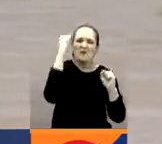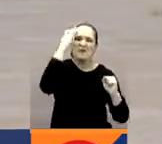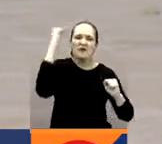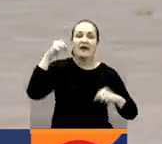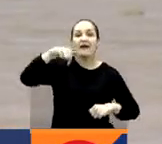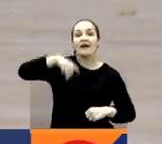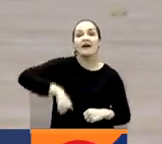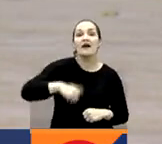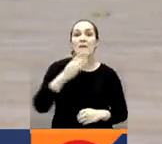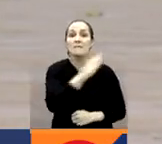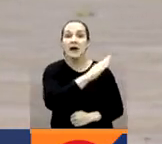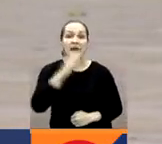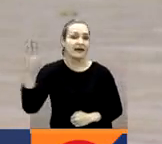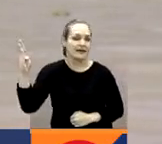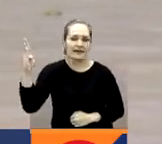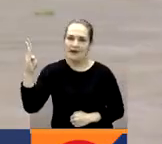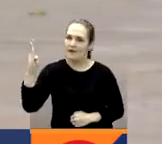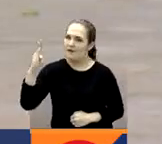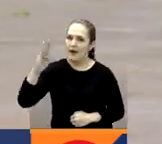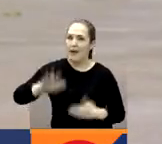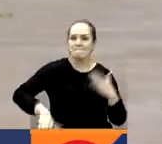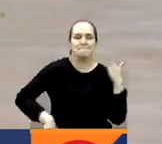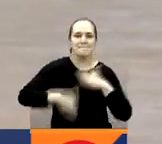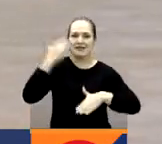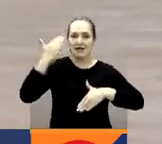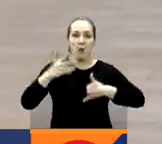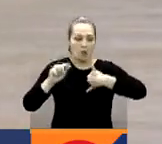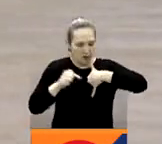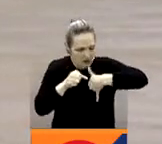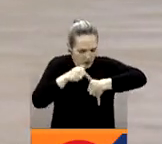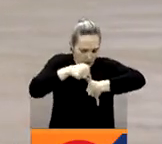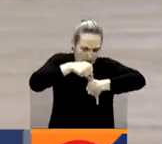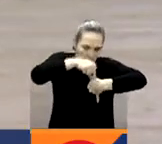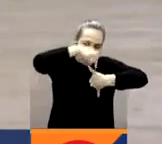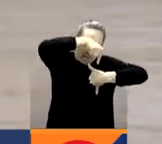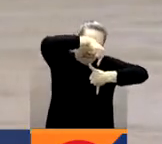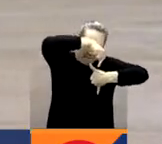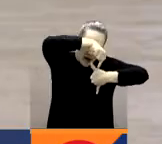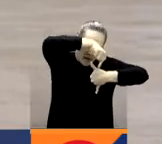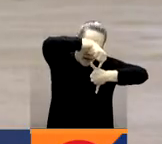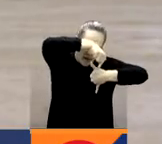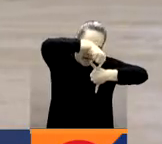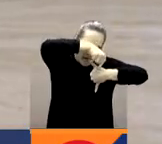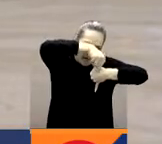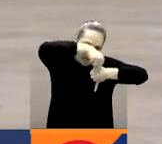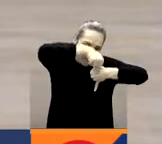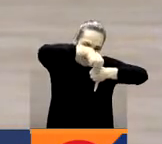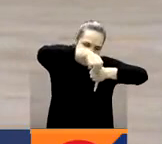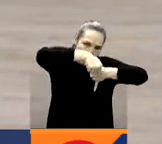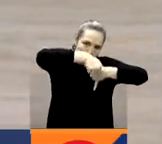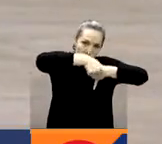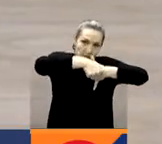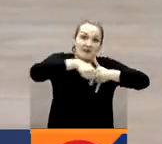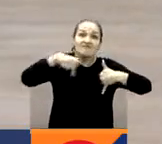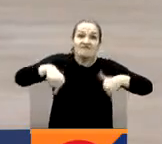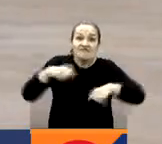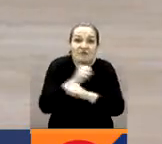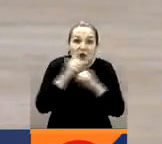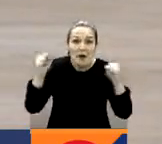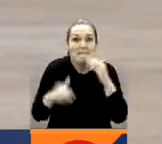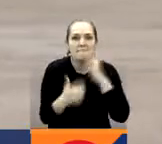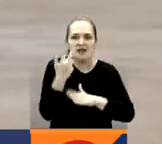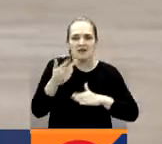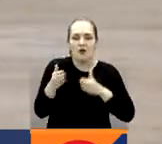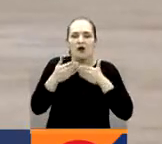sido la anfitriona perfecta para el inicio de esta ruta de El Magdalena. Fuimos recibidos con música, con colorido, pero sobre